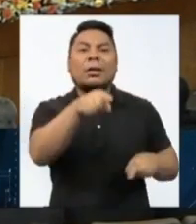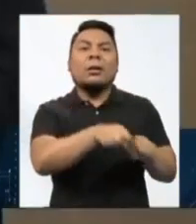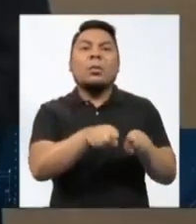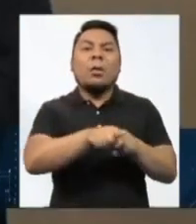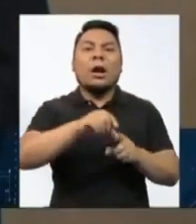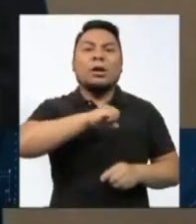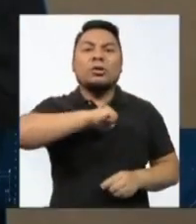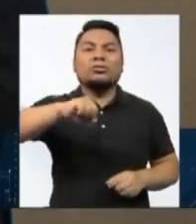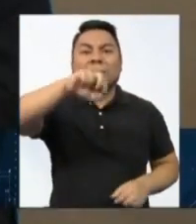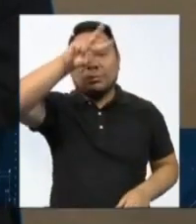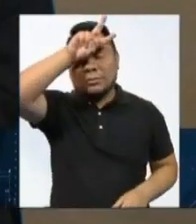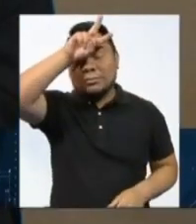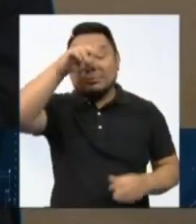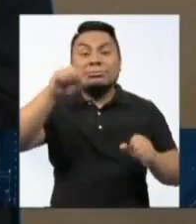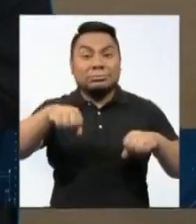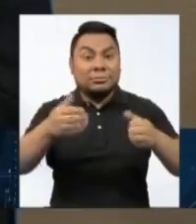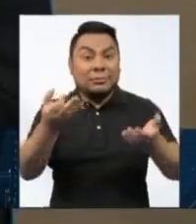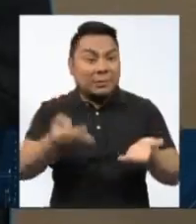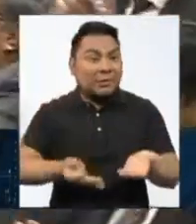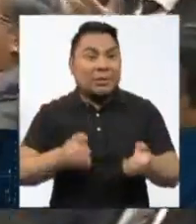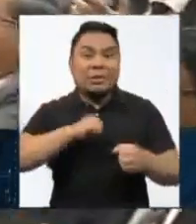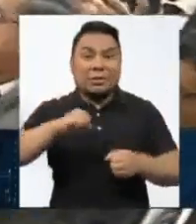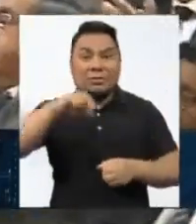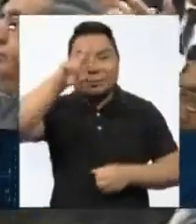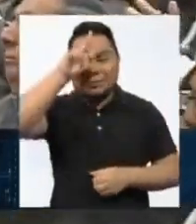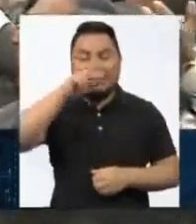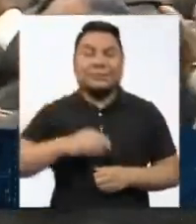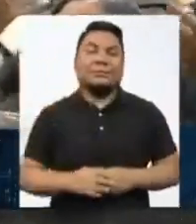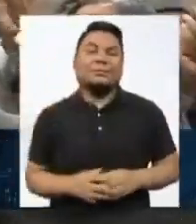no? ¿Y por qué no?